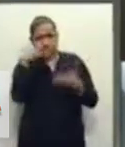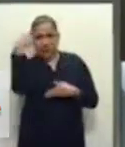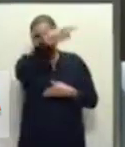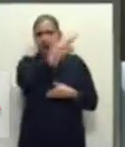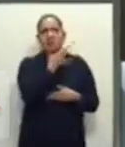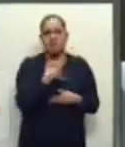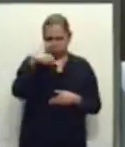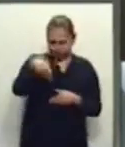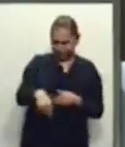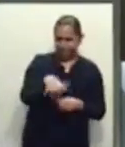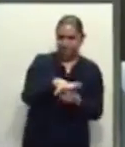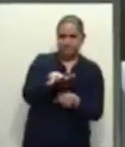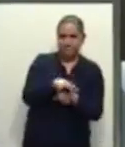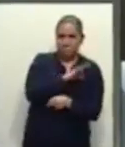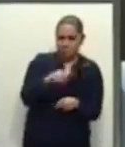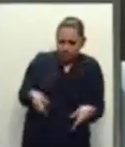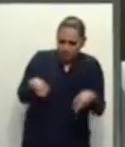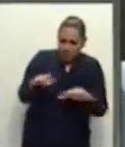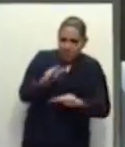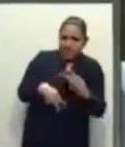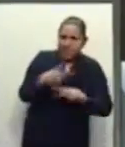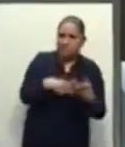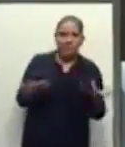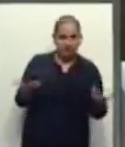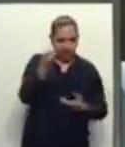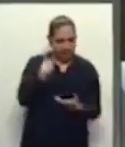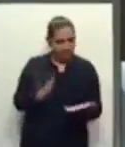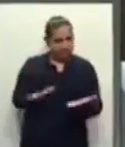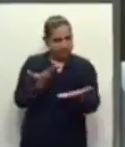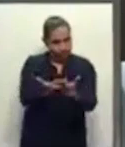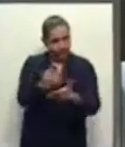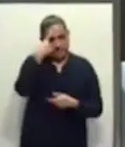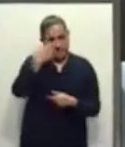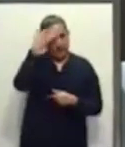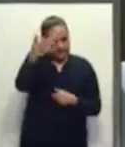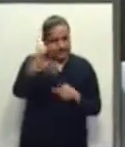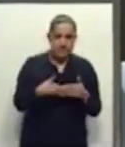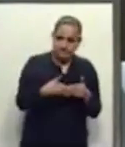los exhorto a que aprobemos y vayamos a un periodo extraordinario